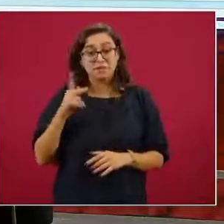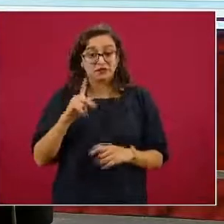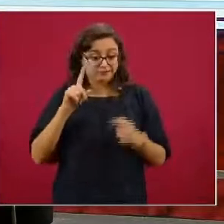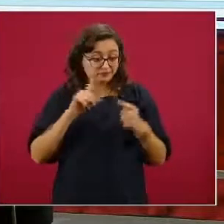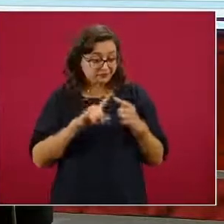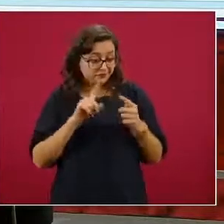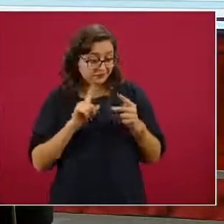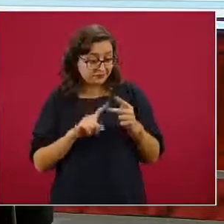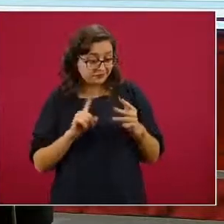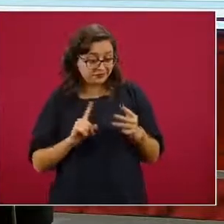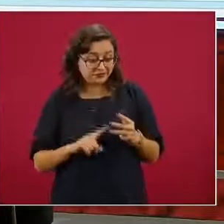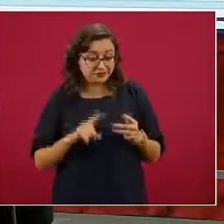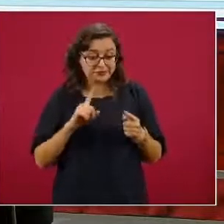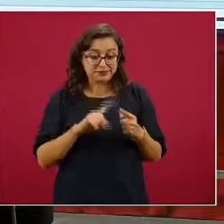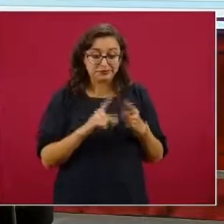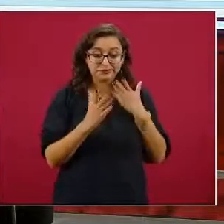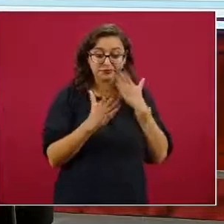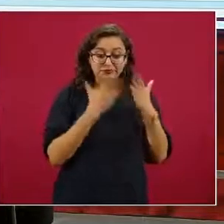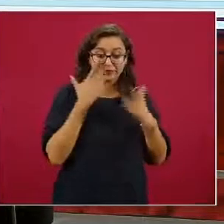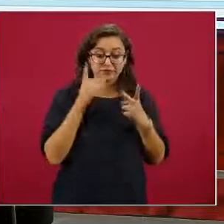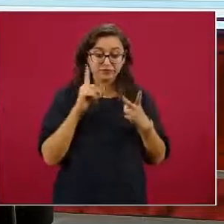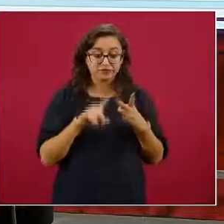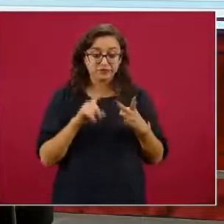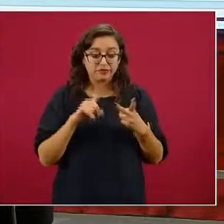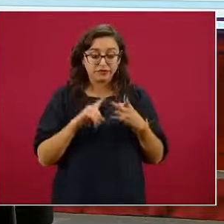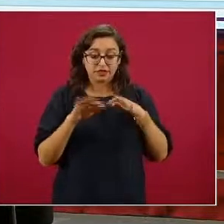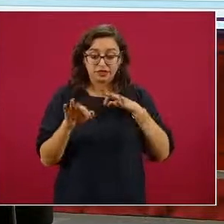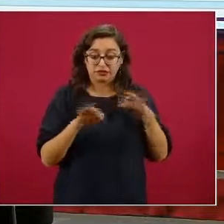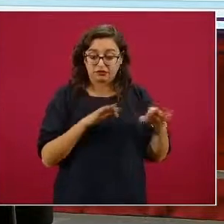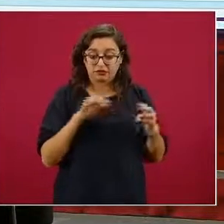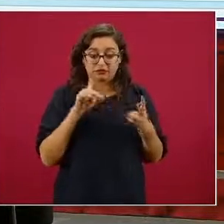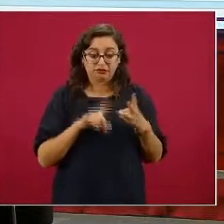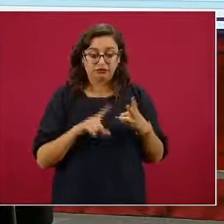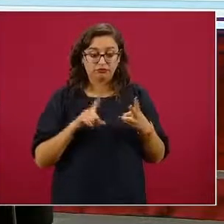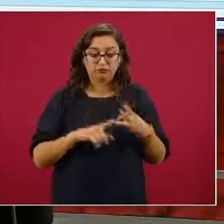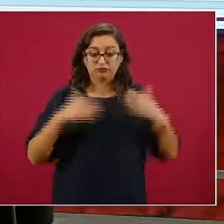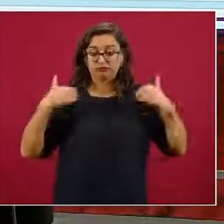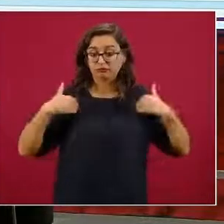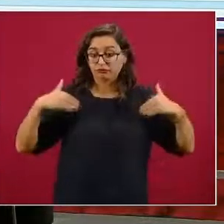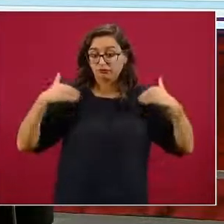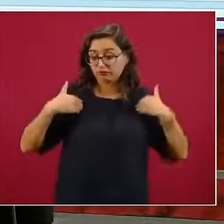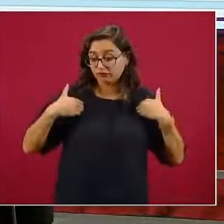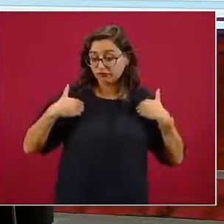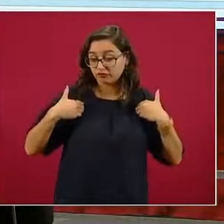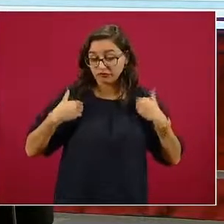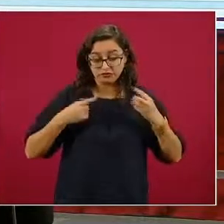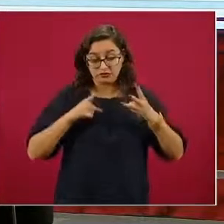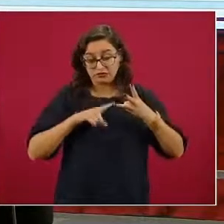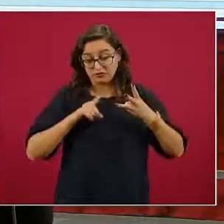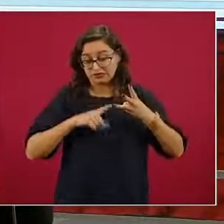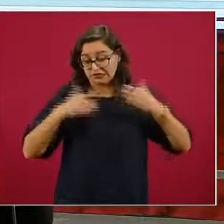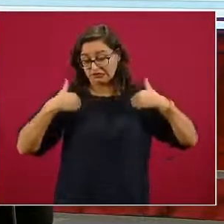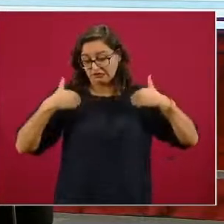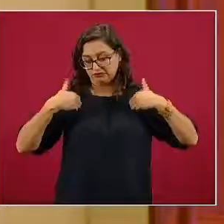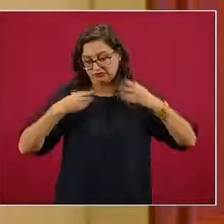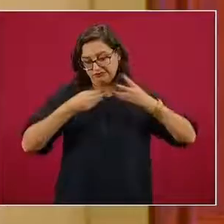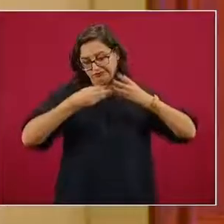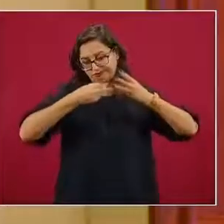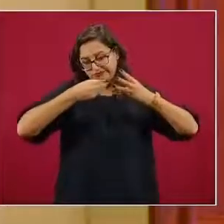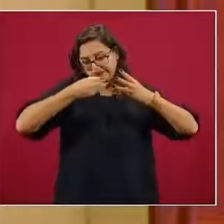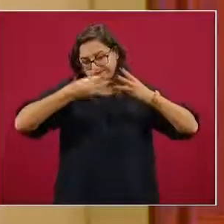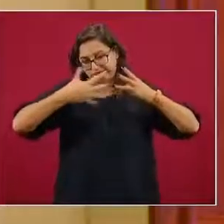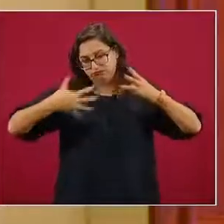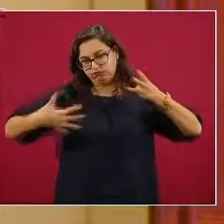estudiar, trabajar y recrearse. Cuando decimos recrearse es un conjunto muy amplio, muy heterogéneo